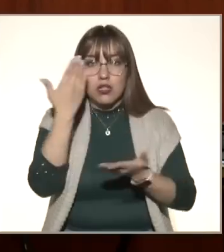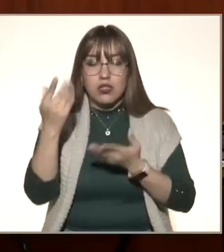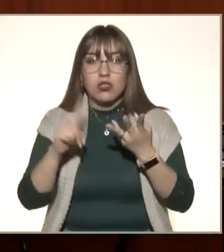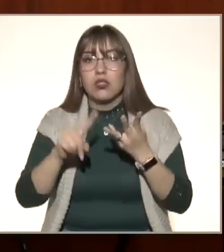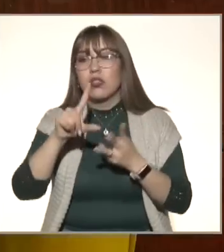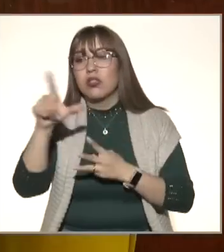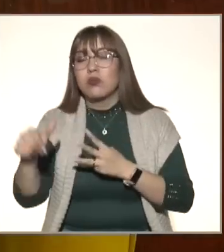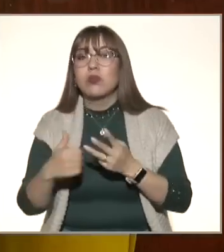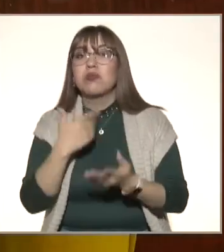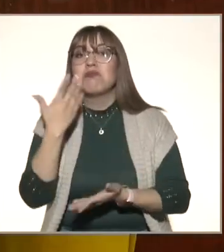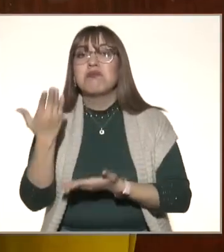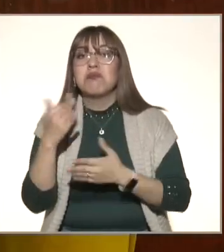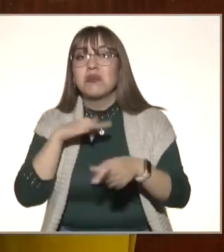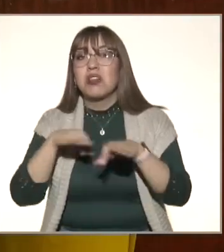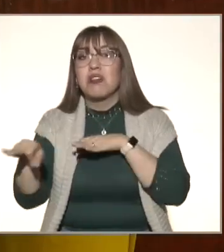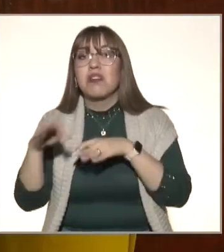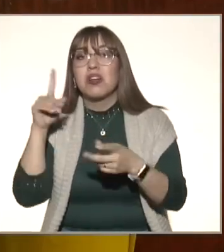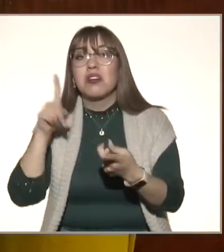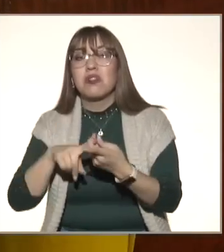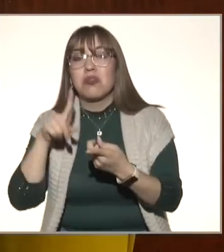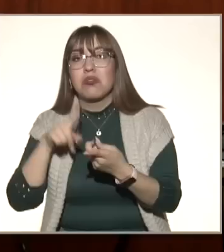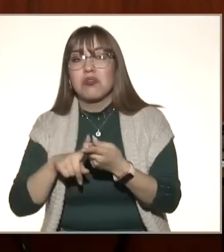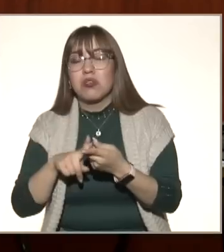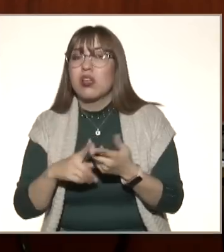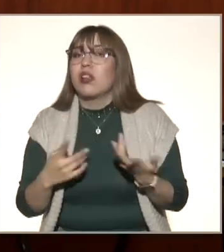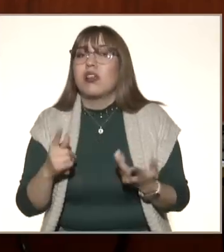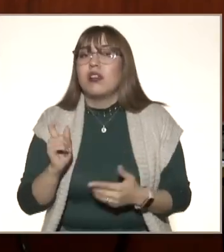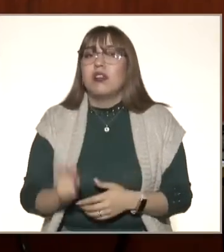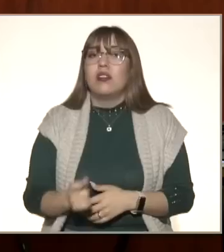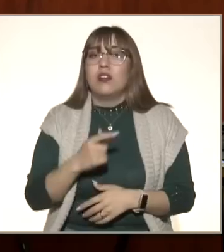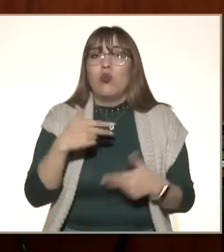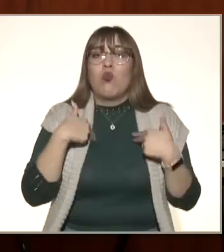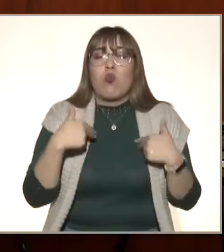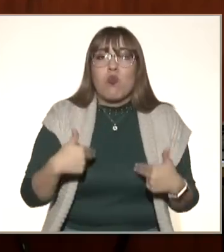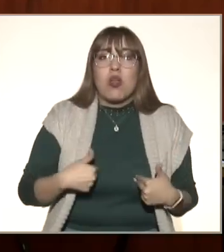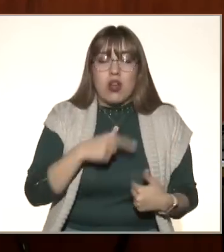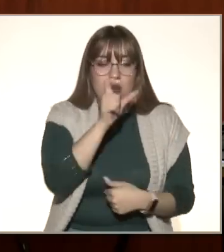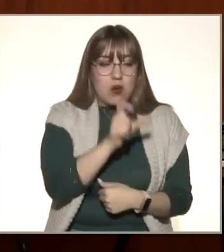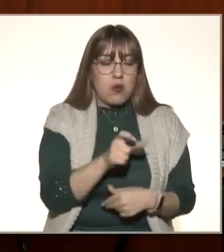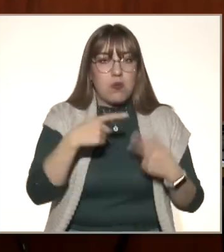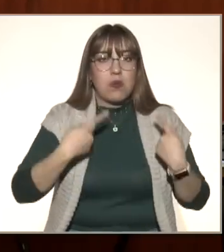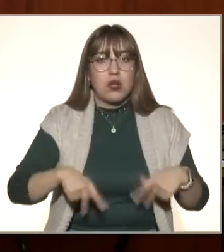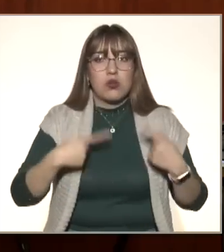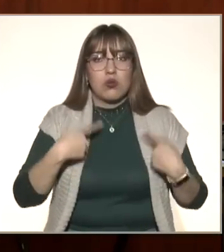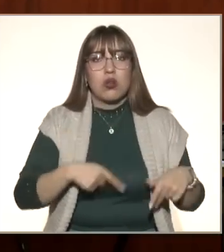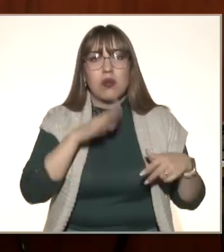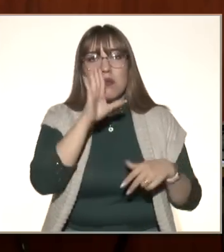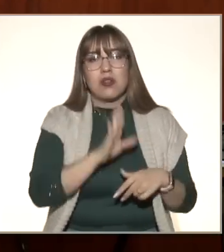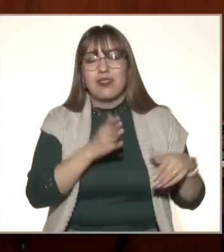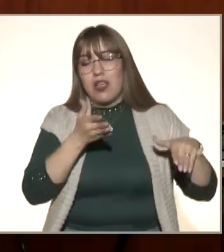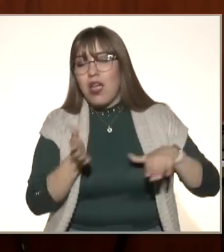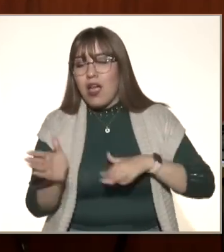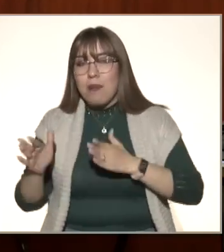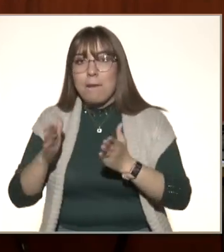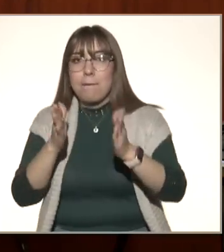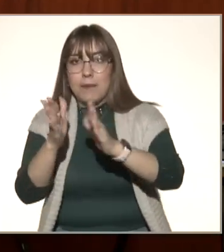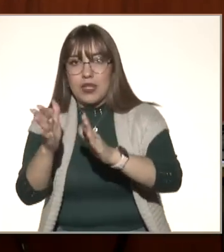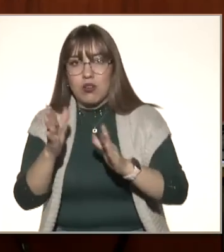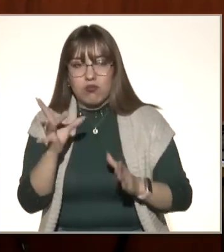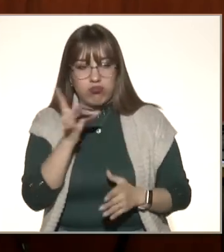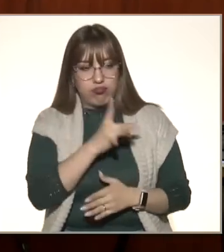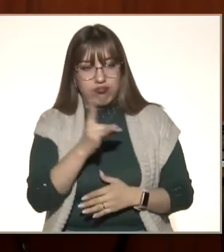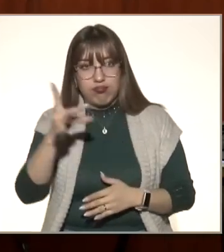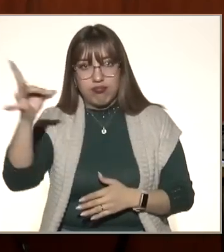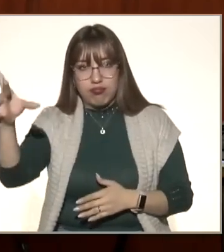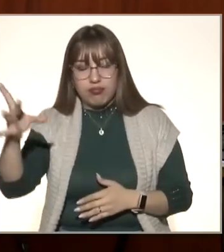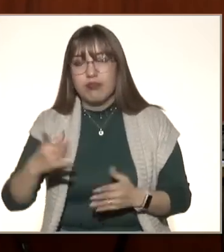trabajar? Son preguntas que nos hablan de que el ser humano va pasando por un camino, nada más. Que hoy en